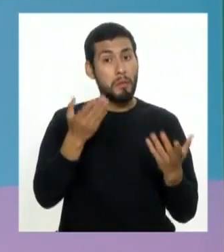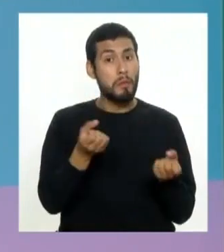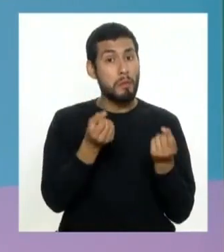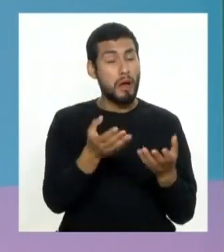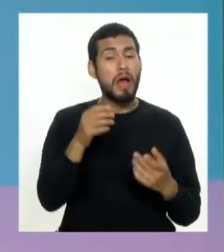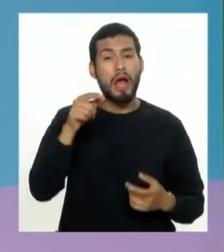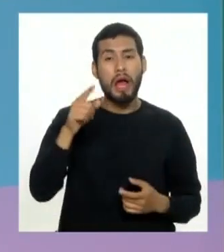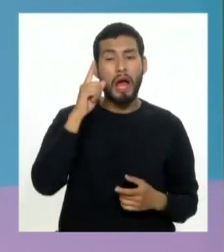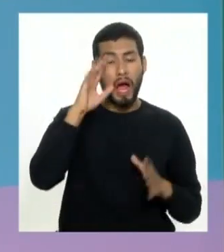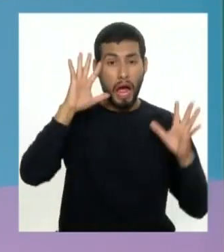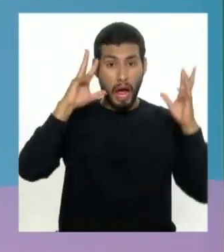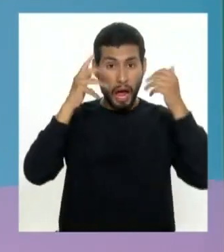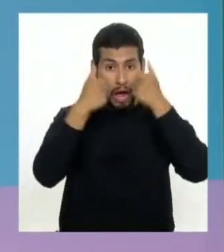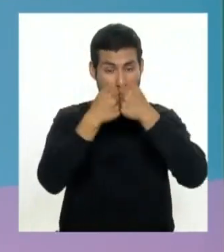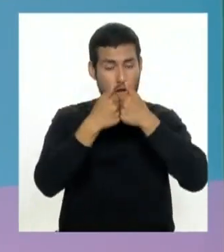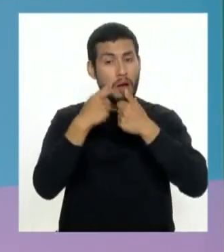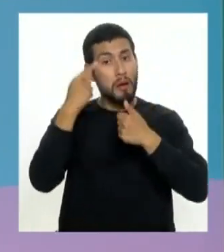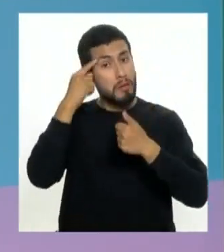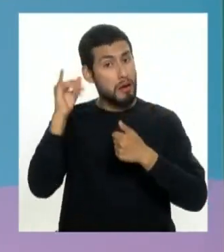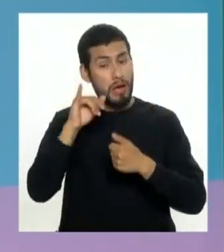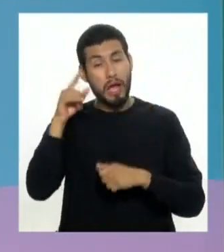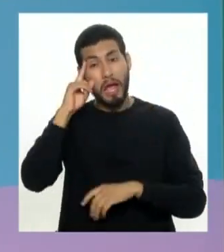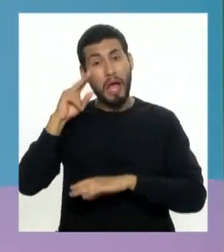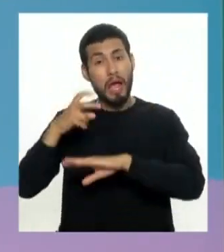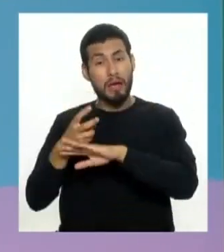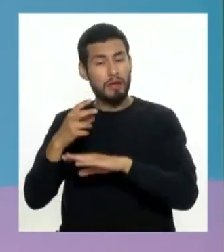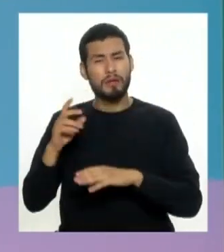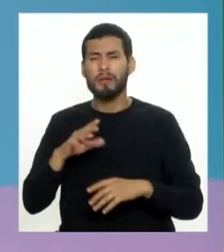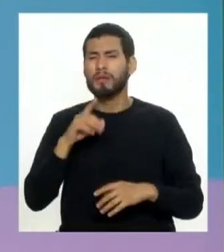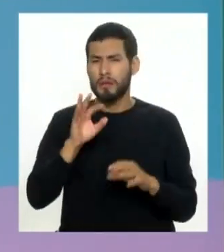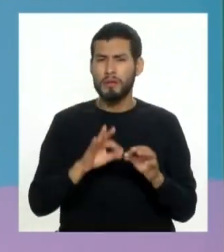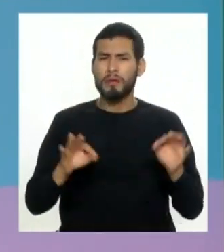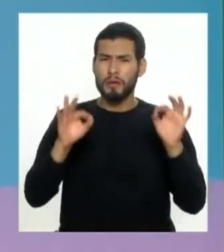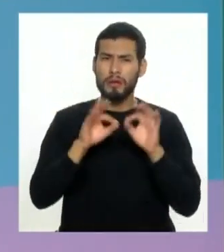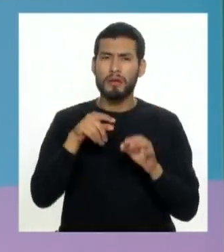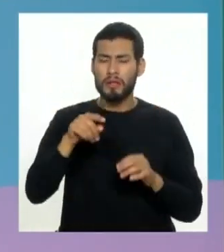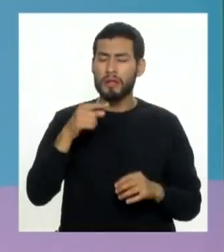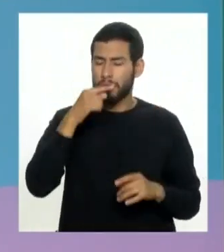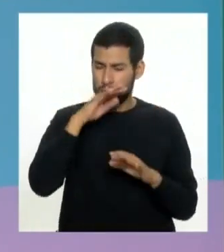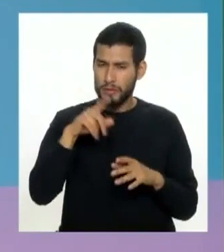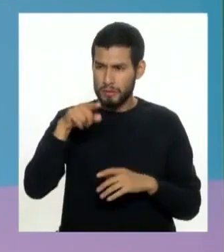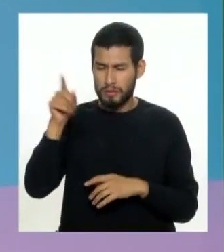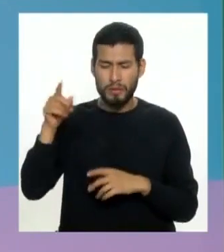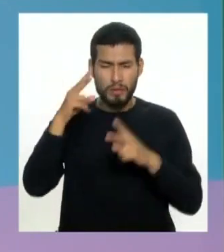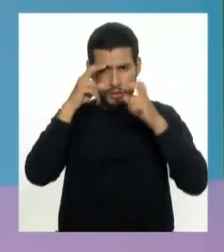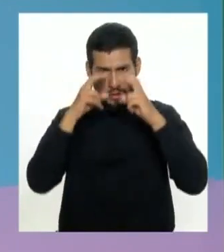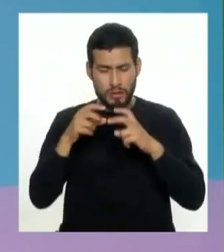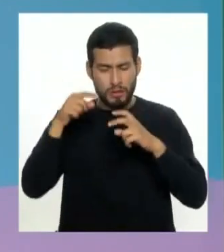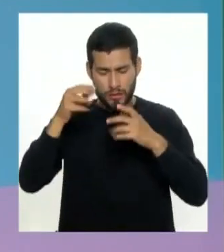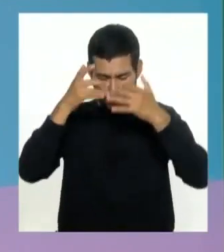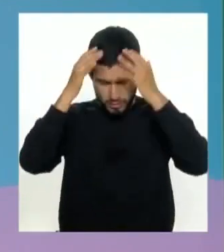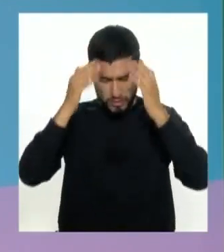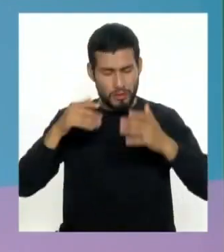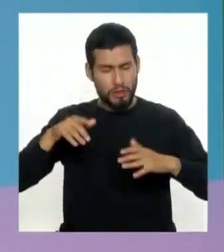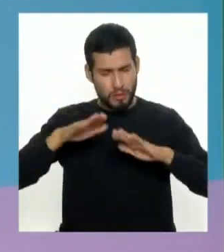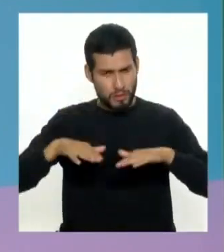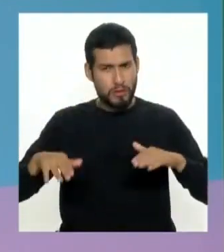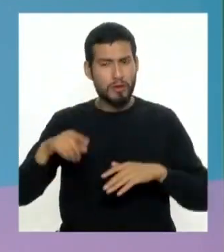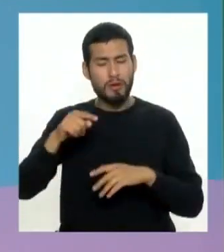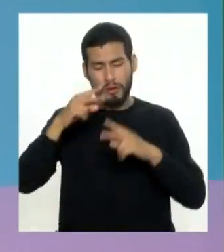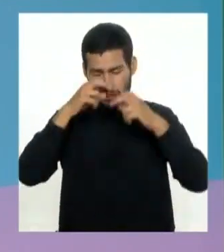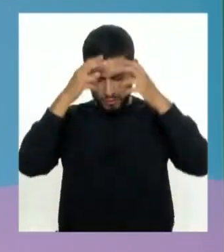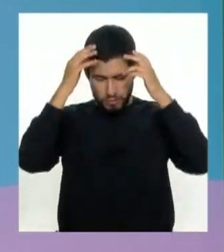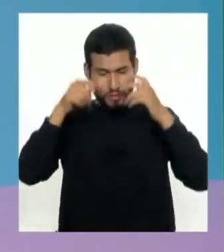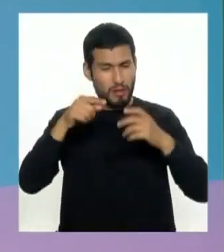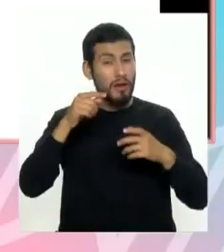espectro autista suele asociarse a epilepsia. Lo importante sería que este niño sea evaluado por el neuropediatra o el neurólogo para